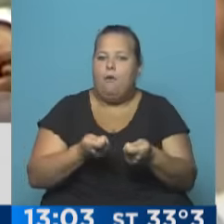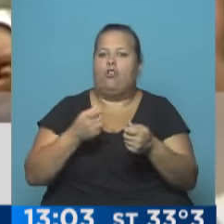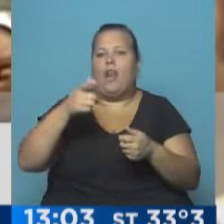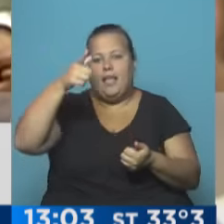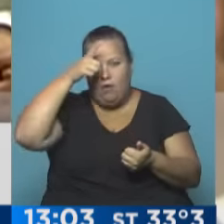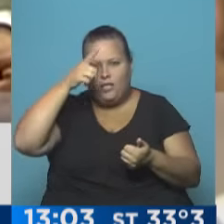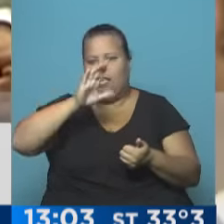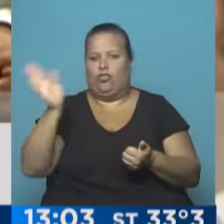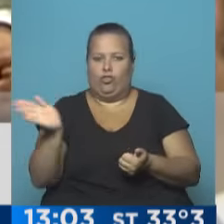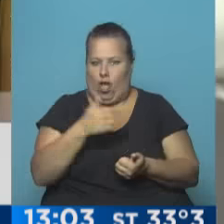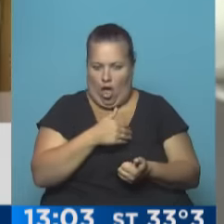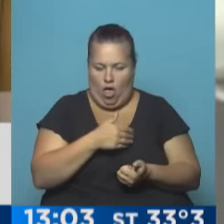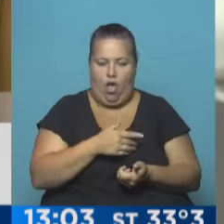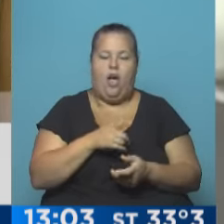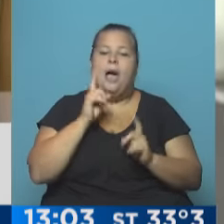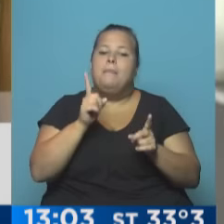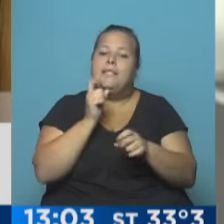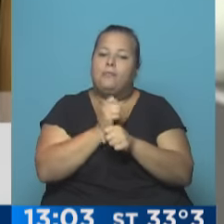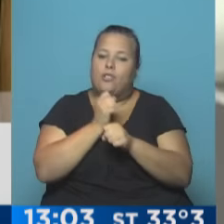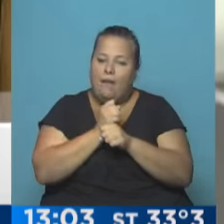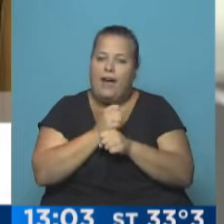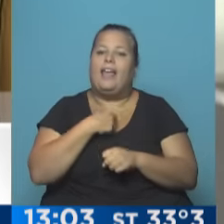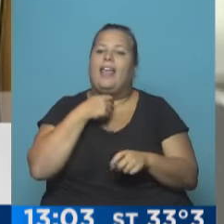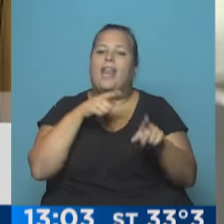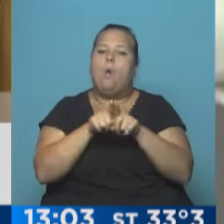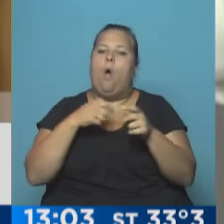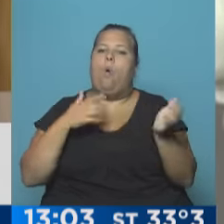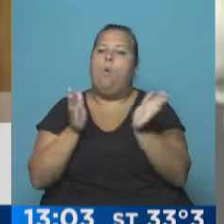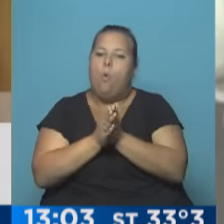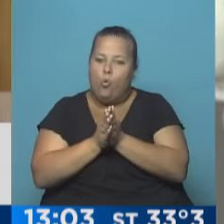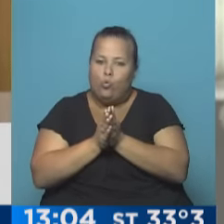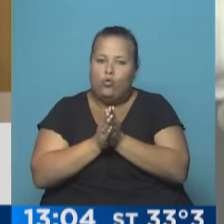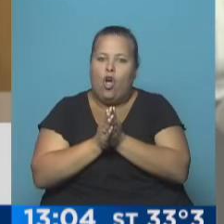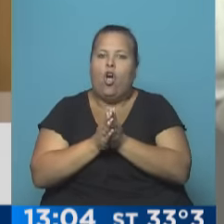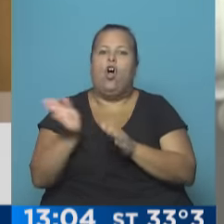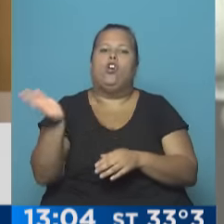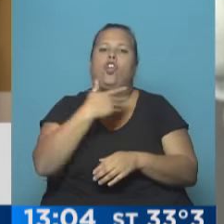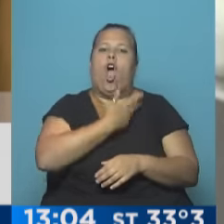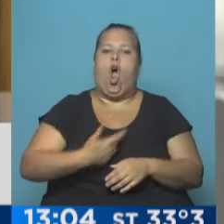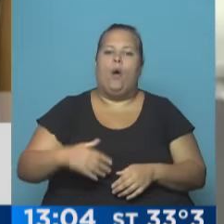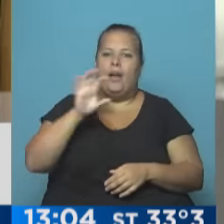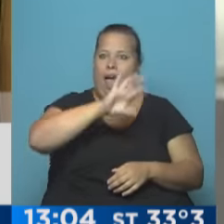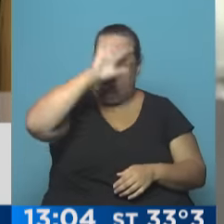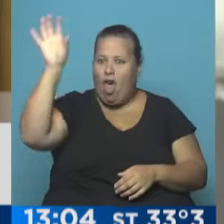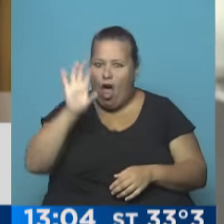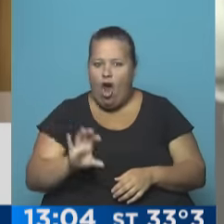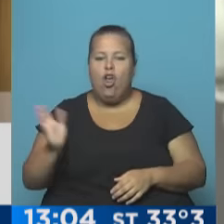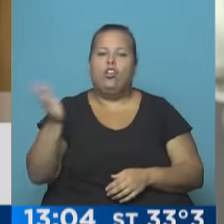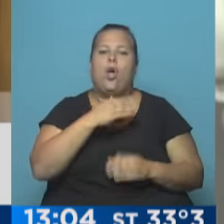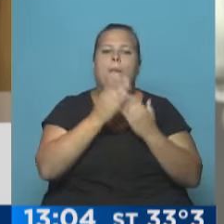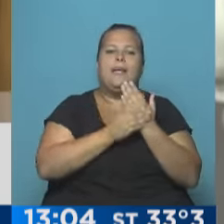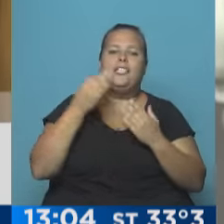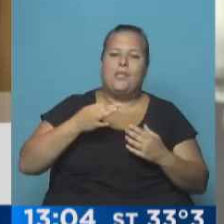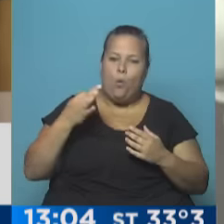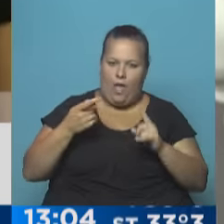fuerza de seguridad la misma tarea queremos hacer codo a codo con todos los gobernadores con todos los ministros